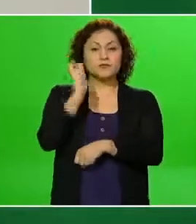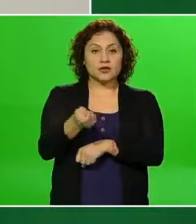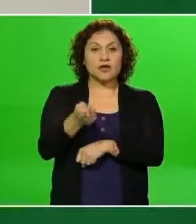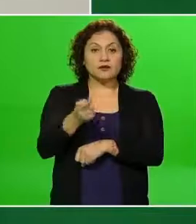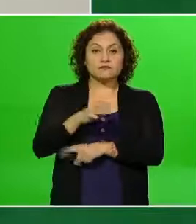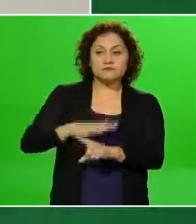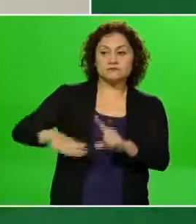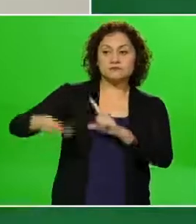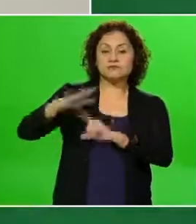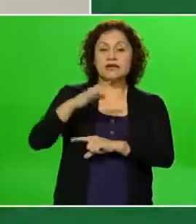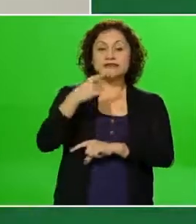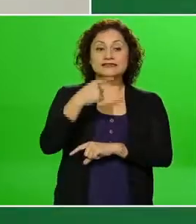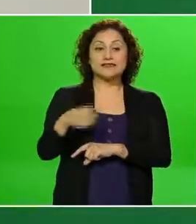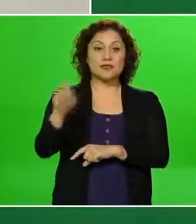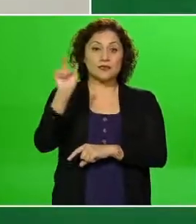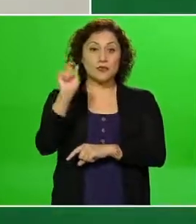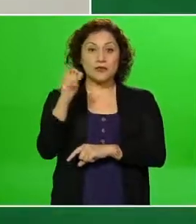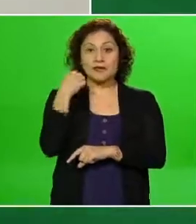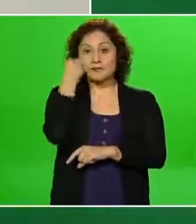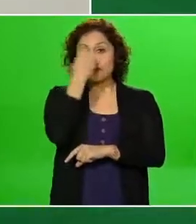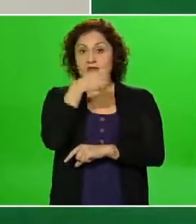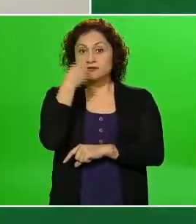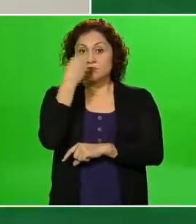120 escuelas que se activaron en este